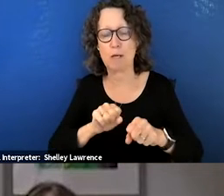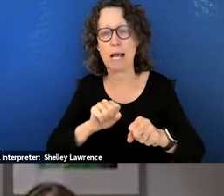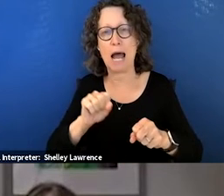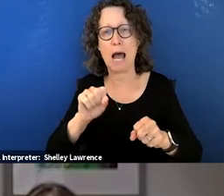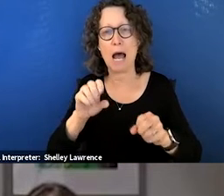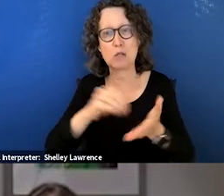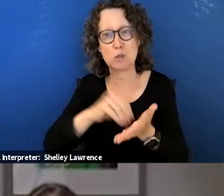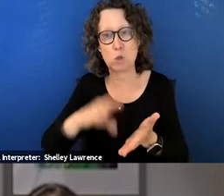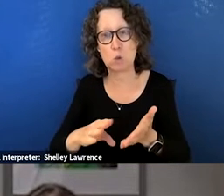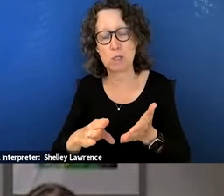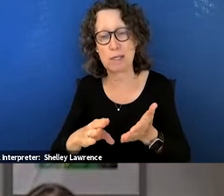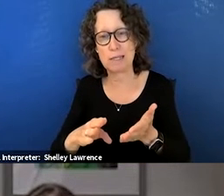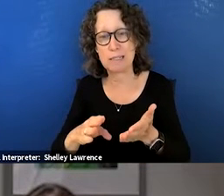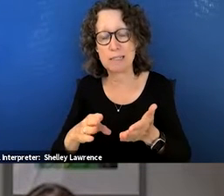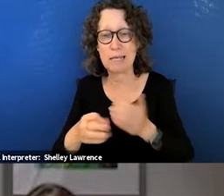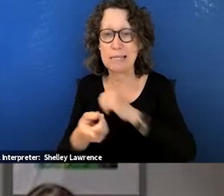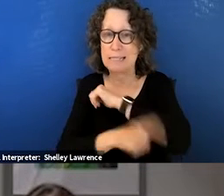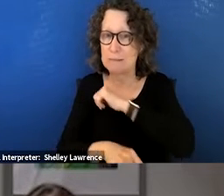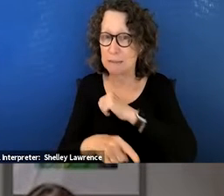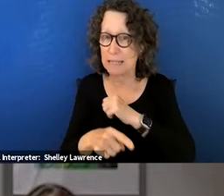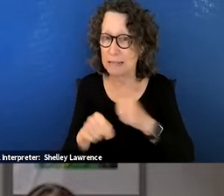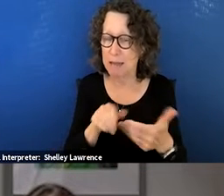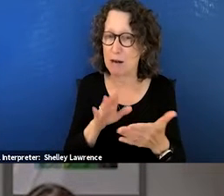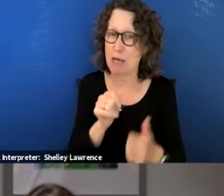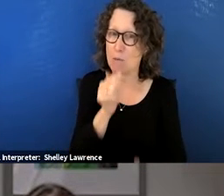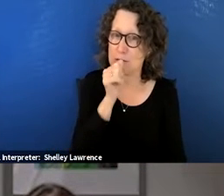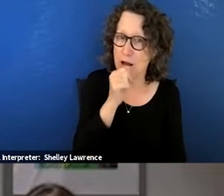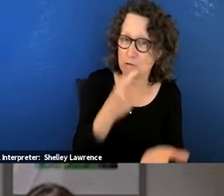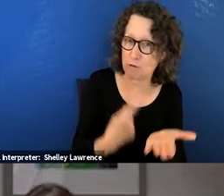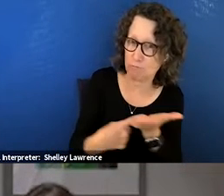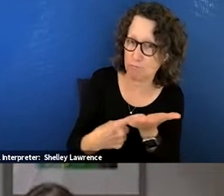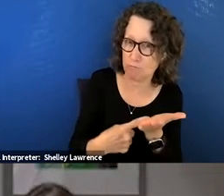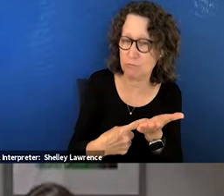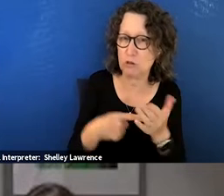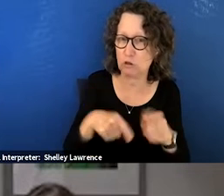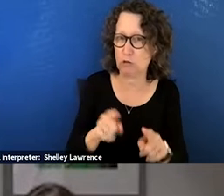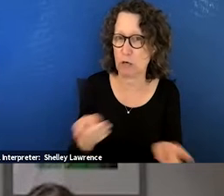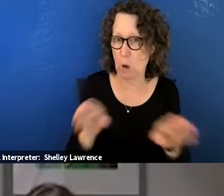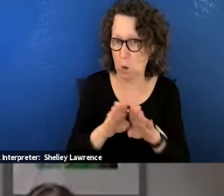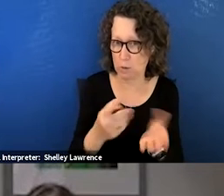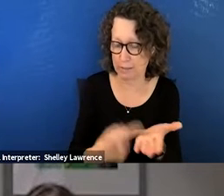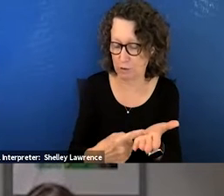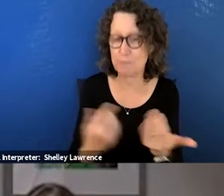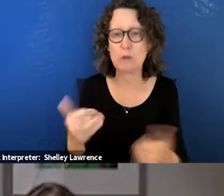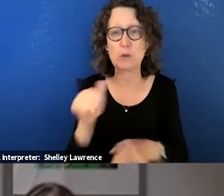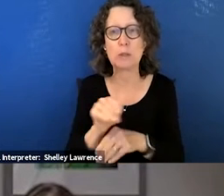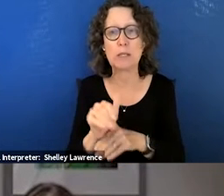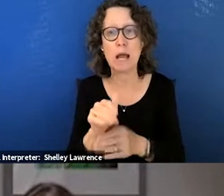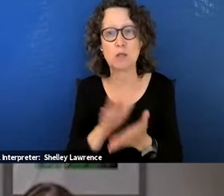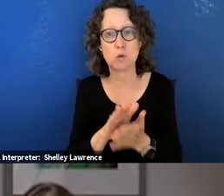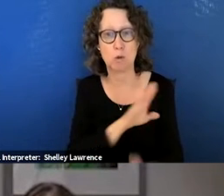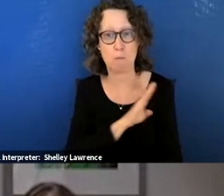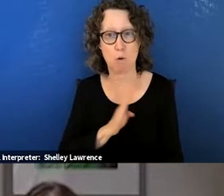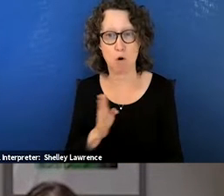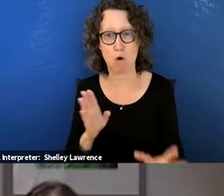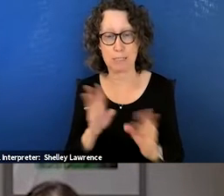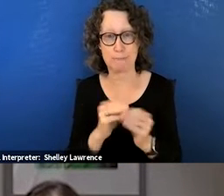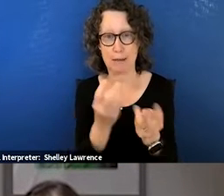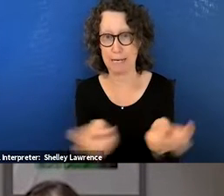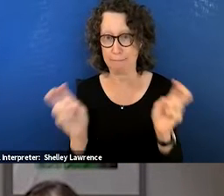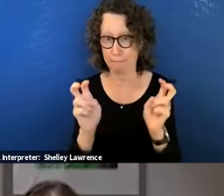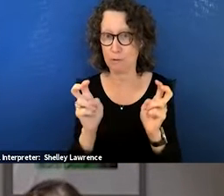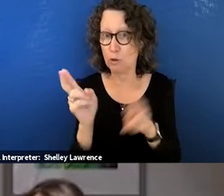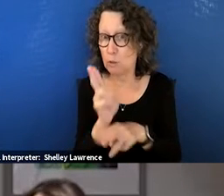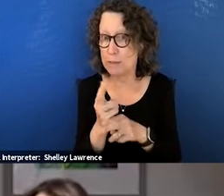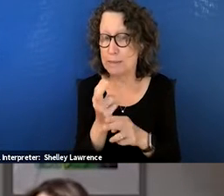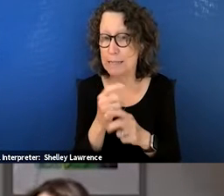acción en una acción disciplinaria de un estudiante que fue discutida en forma confidencial en sesión cerrada. Esta noche el Consejo se está reuniendo